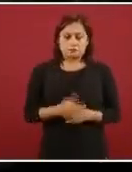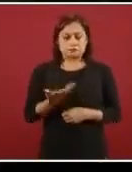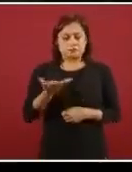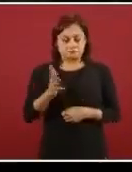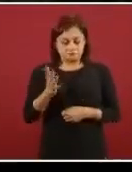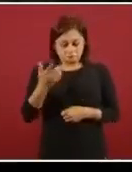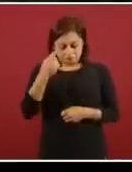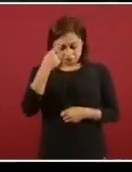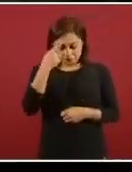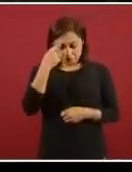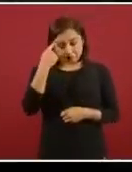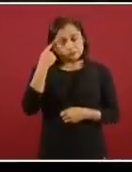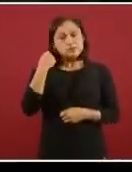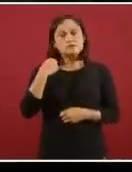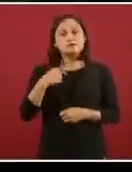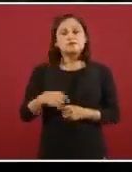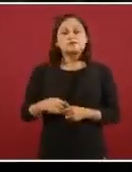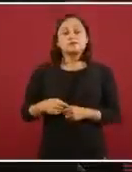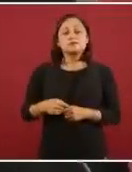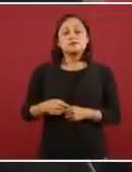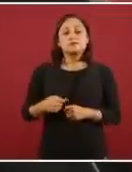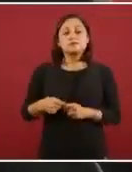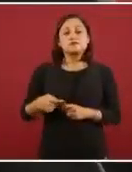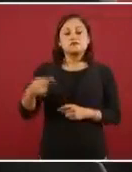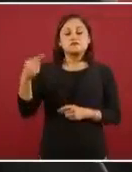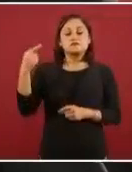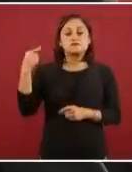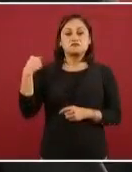pues como 15